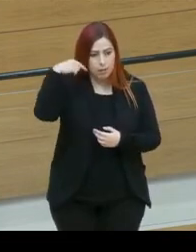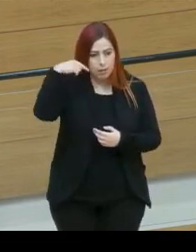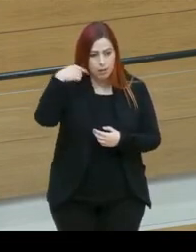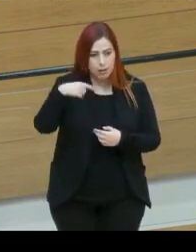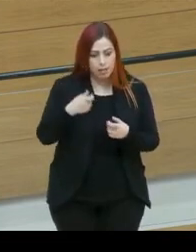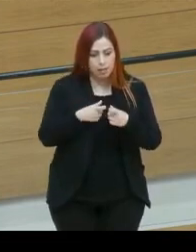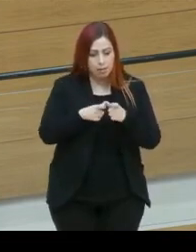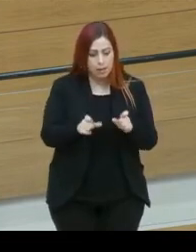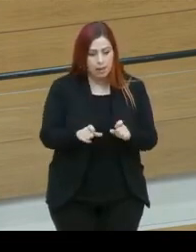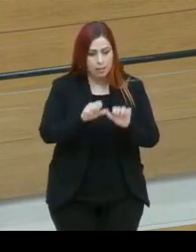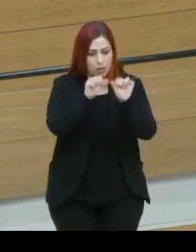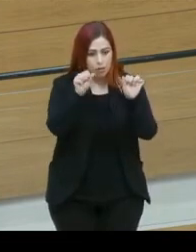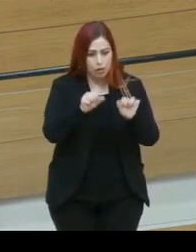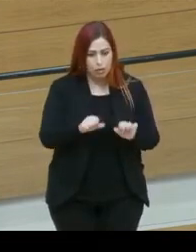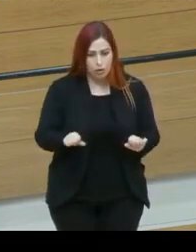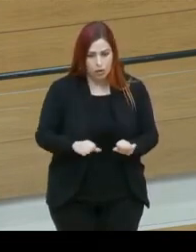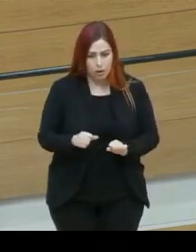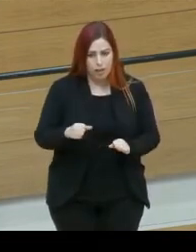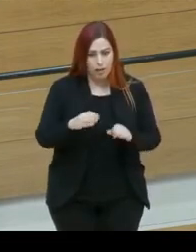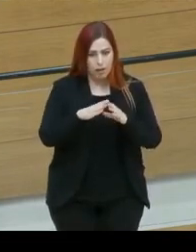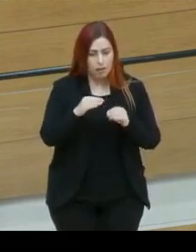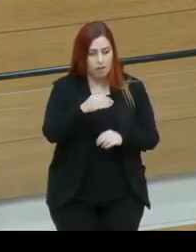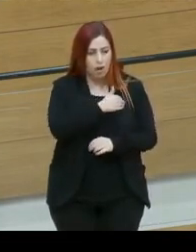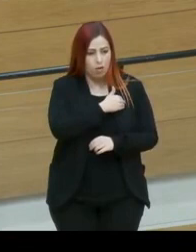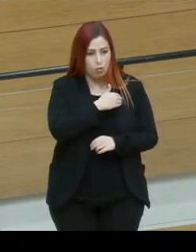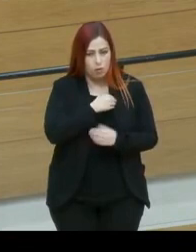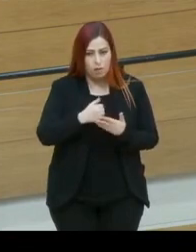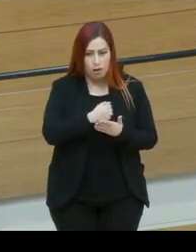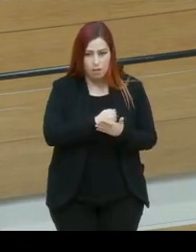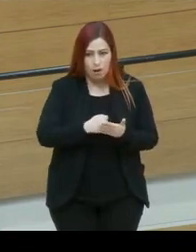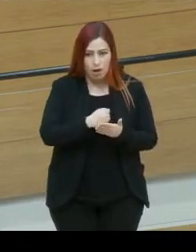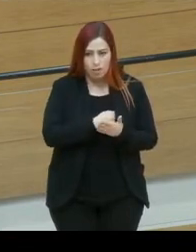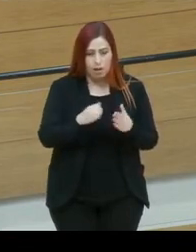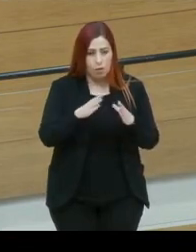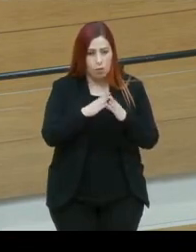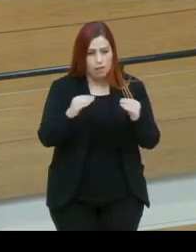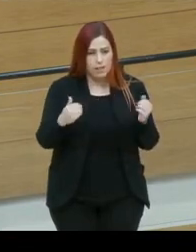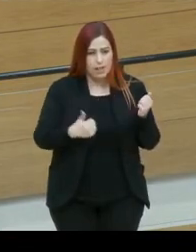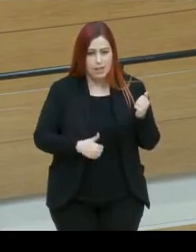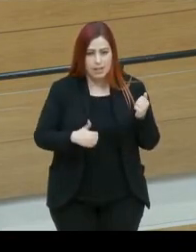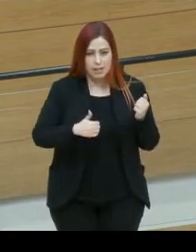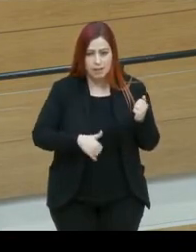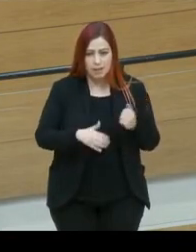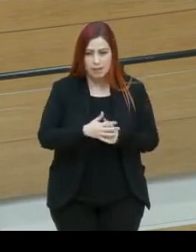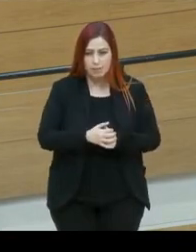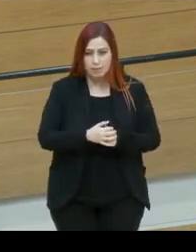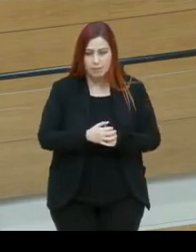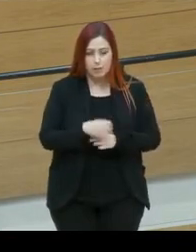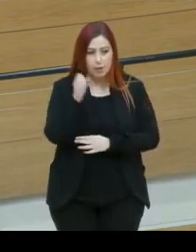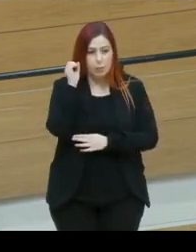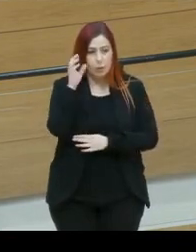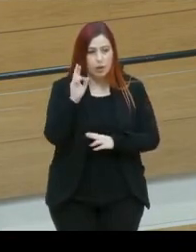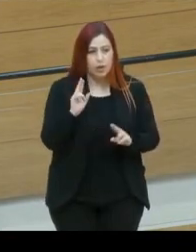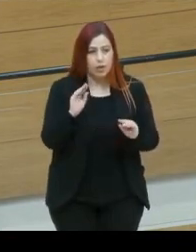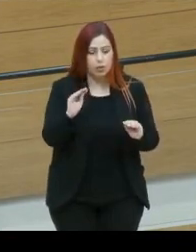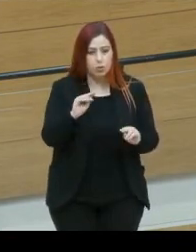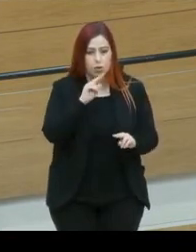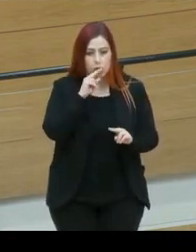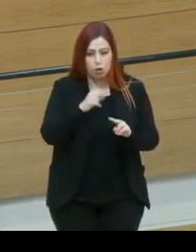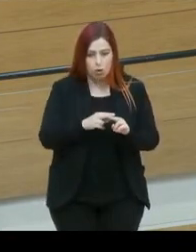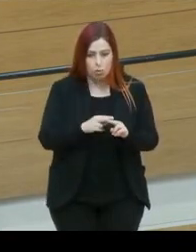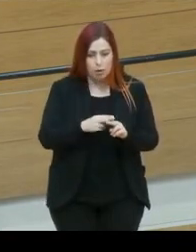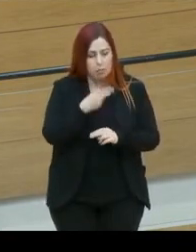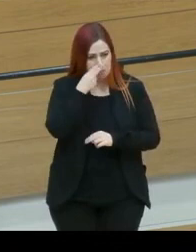Departamento de Fisiología de la Facultad de Farmacia de la Universidad de Sevilla. Y su ponencia se titula, es